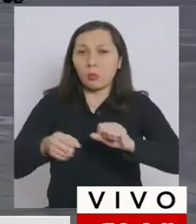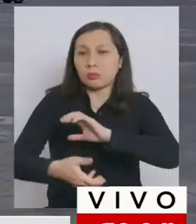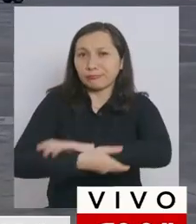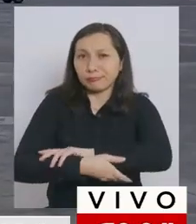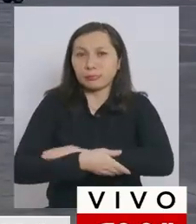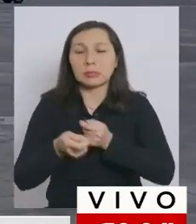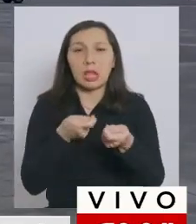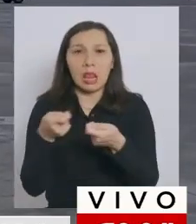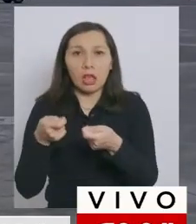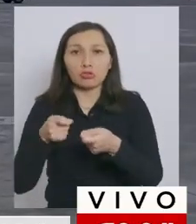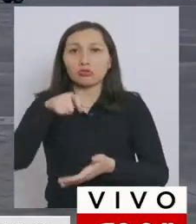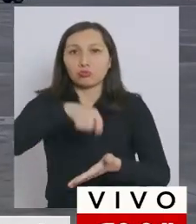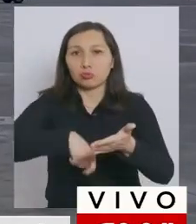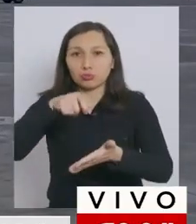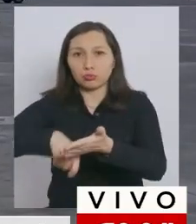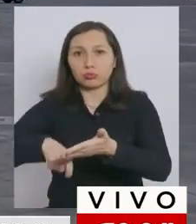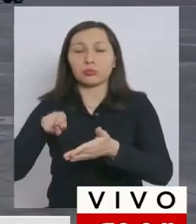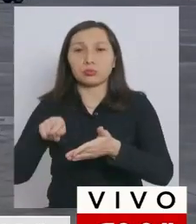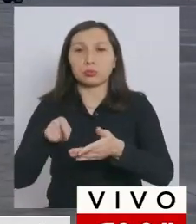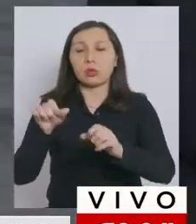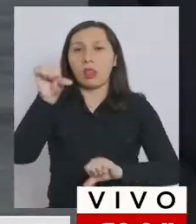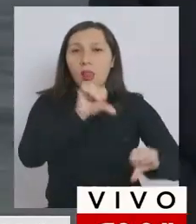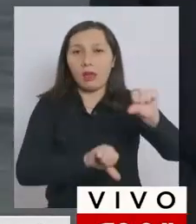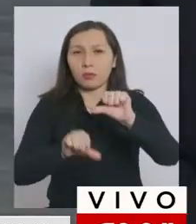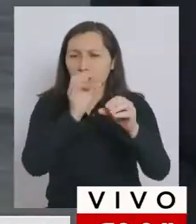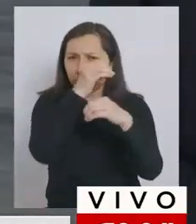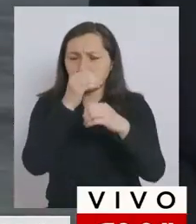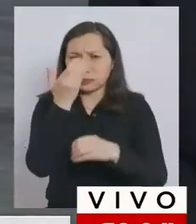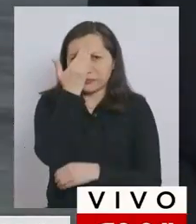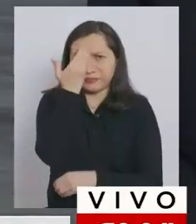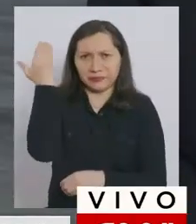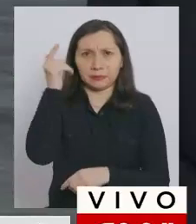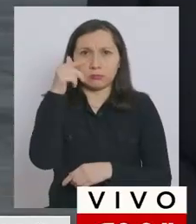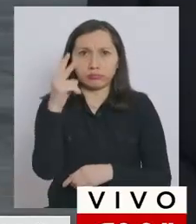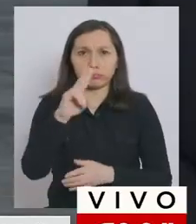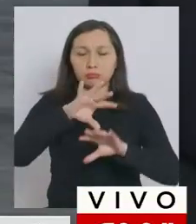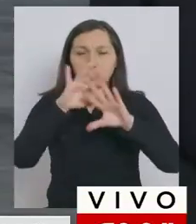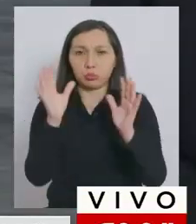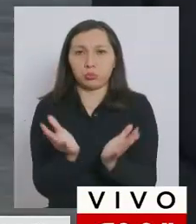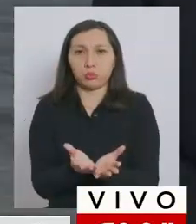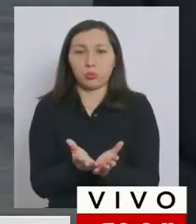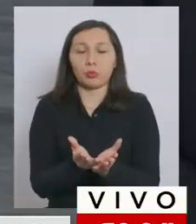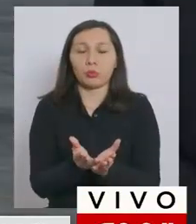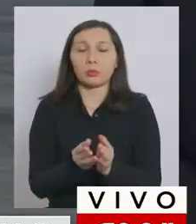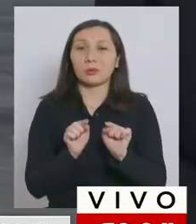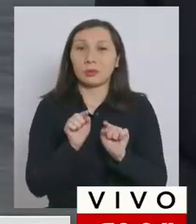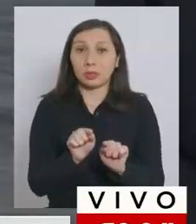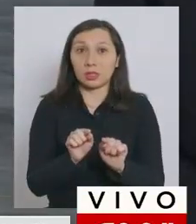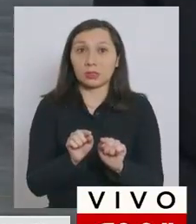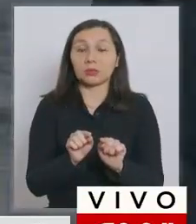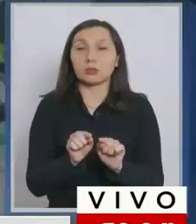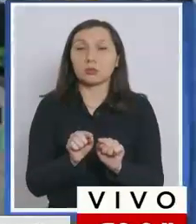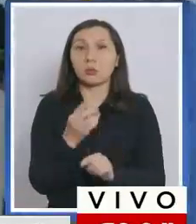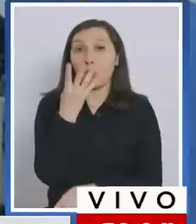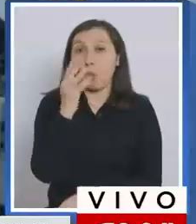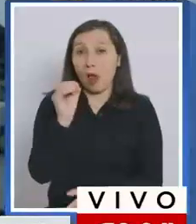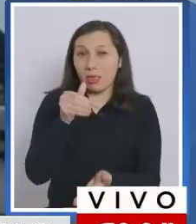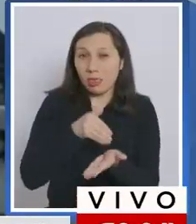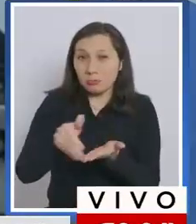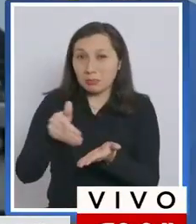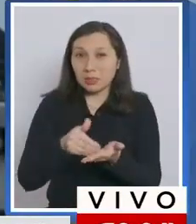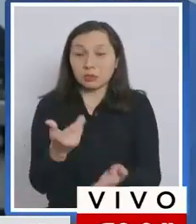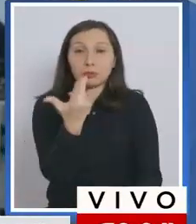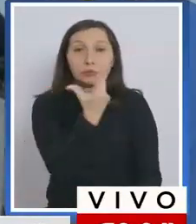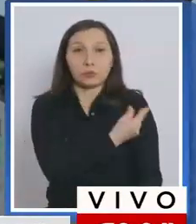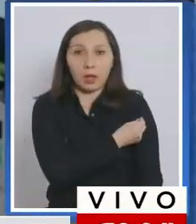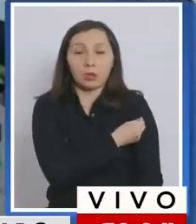negociaciones y contratos con los laboratorios más prominentes del mundo y son estos 40 millones de vacunas